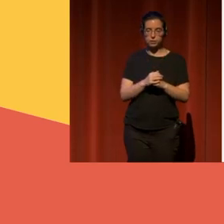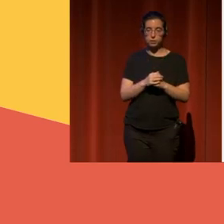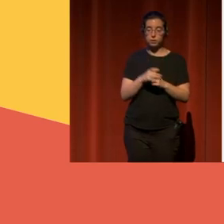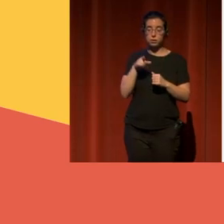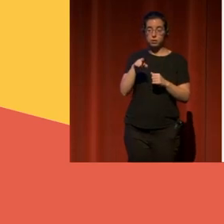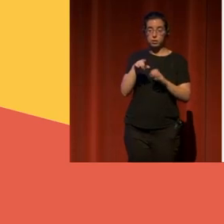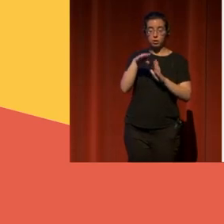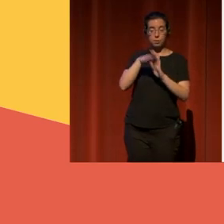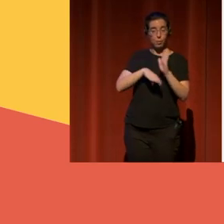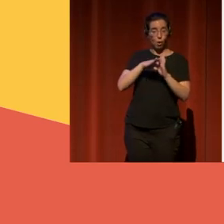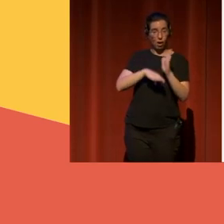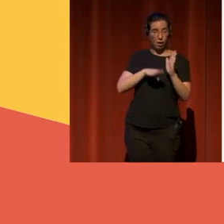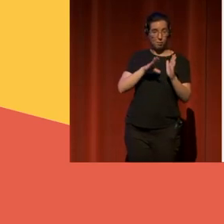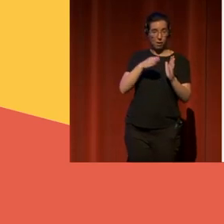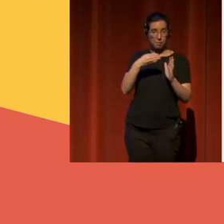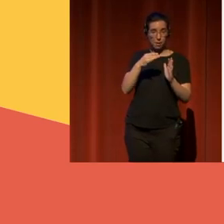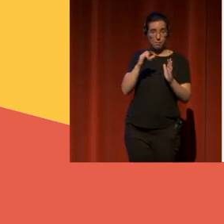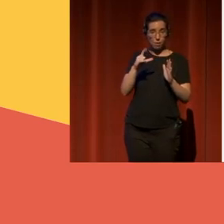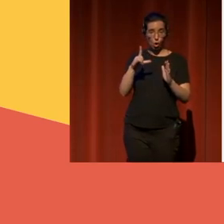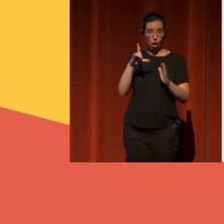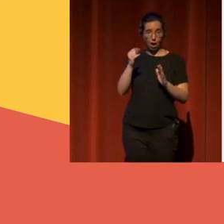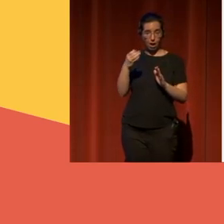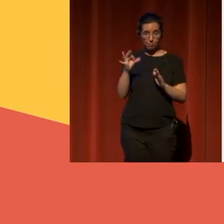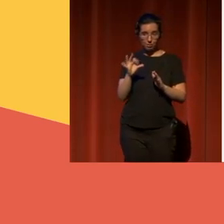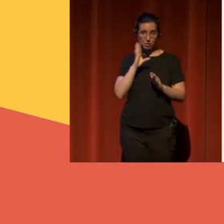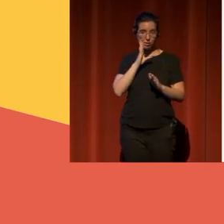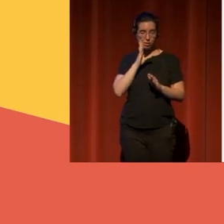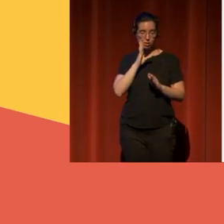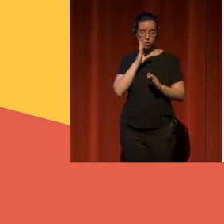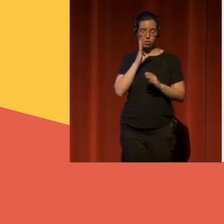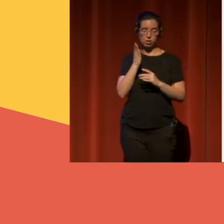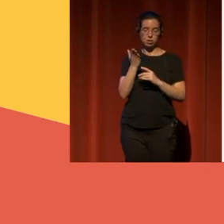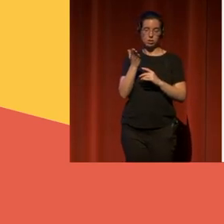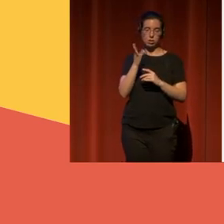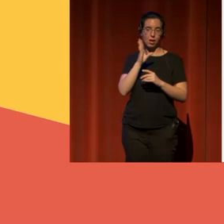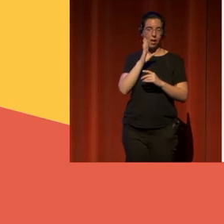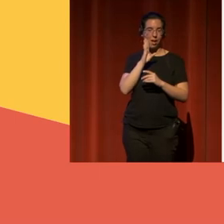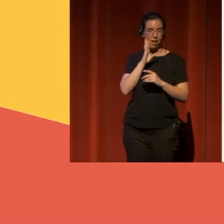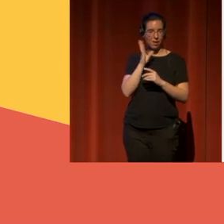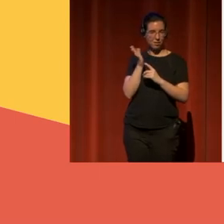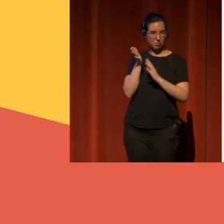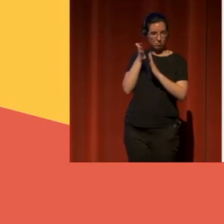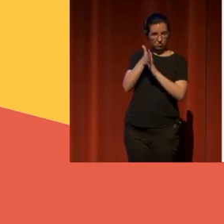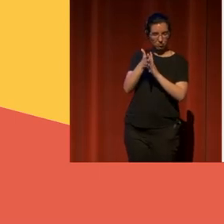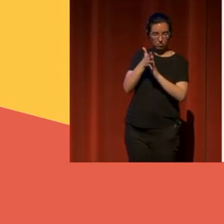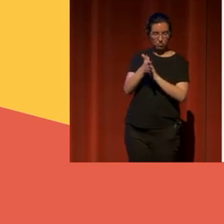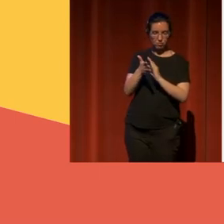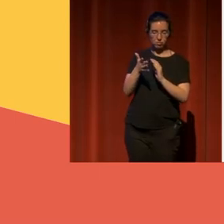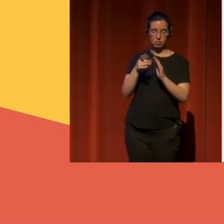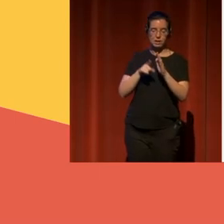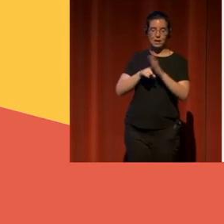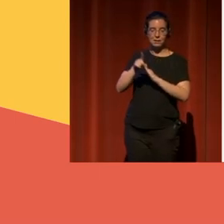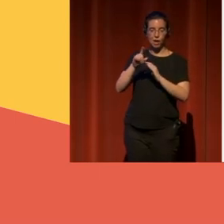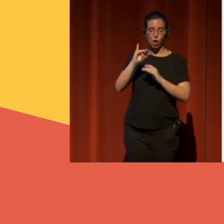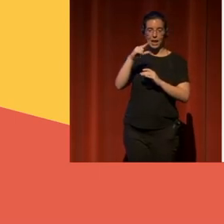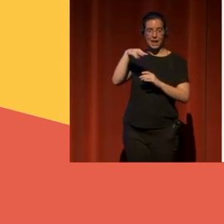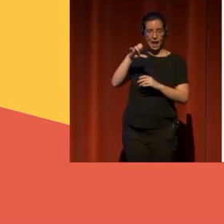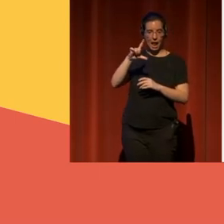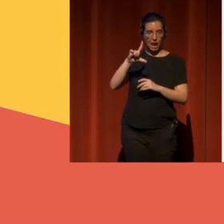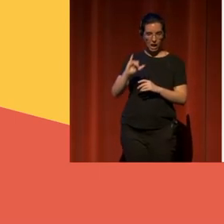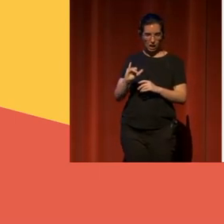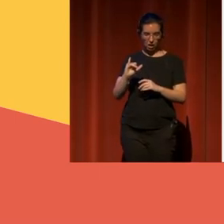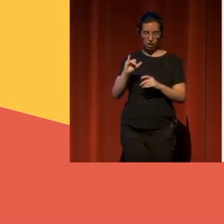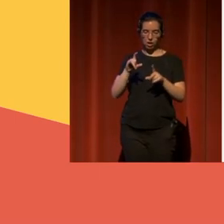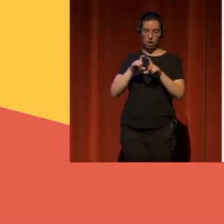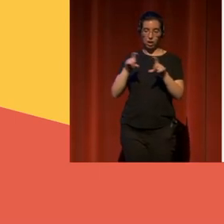el programa Bibliolabs y el modelo de laboratorio ciudadano expuesto en el apartado anterior y desarrollado por Inelli comparten nombre, aunque